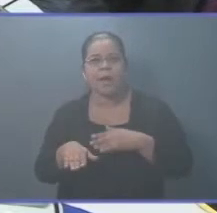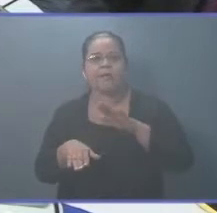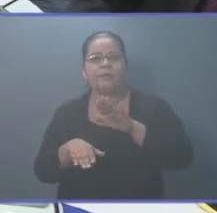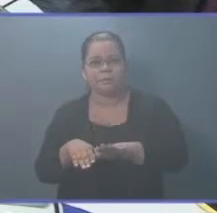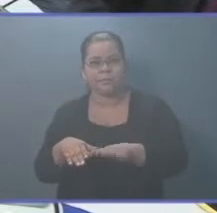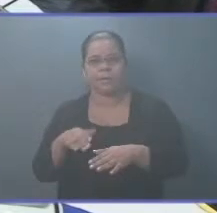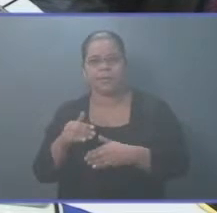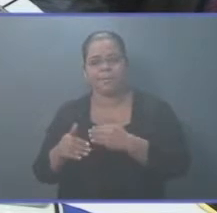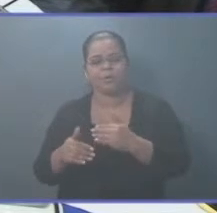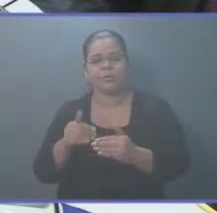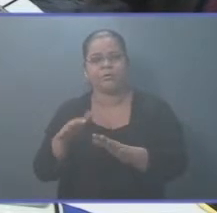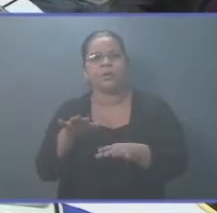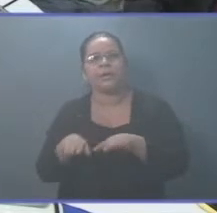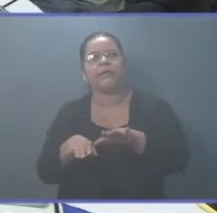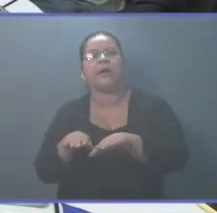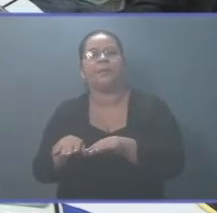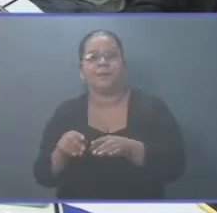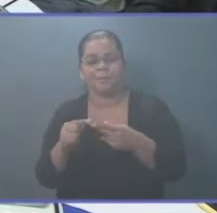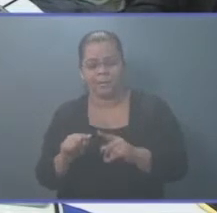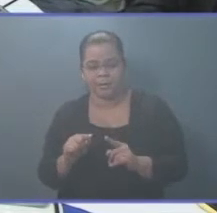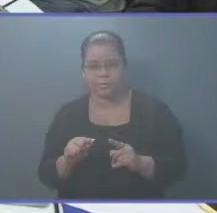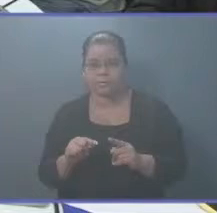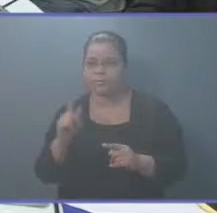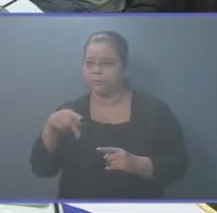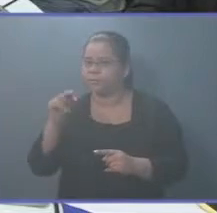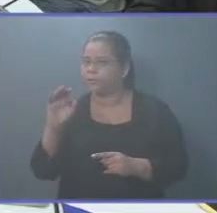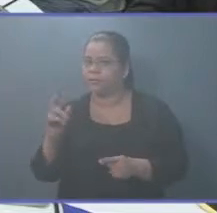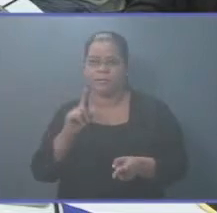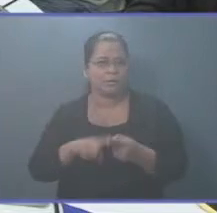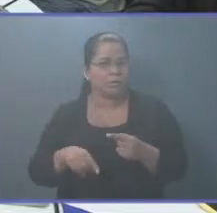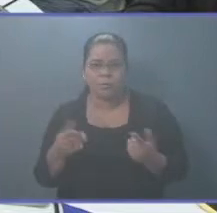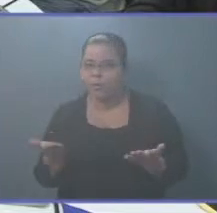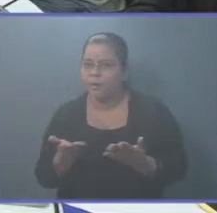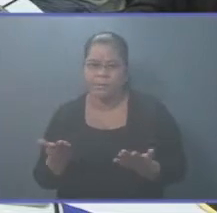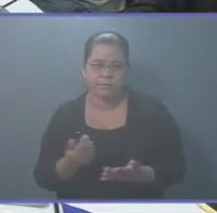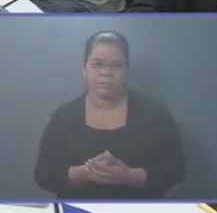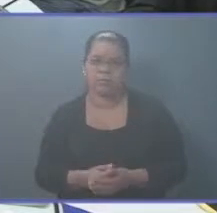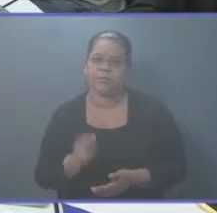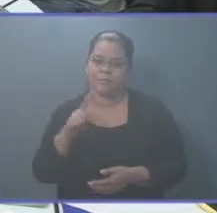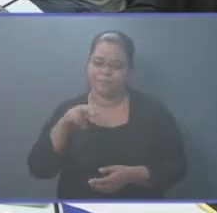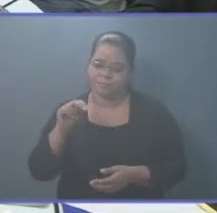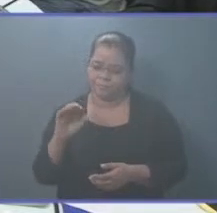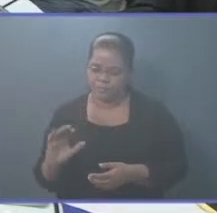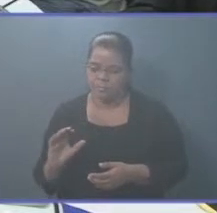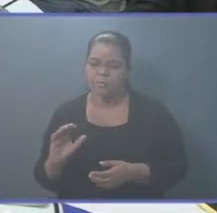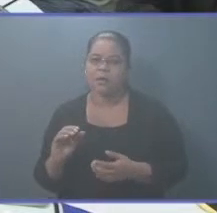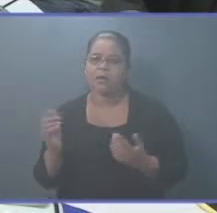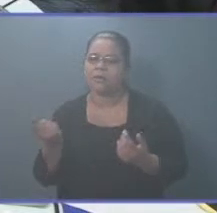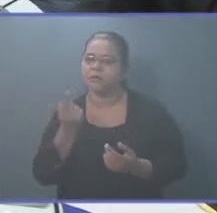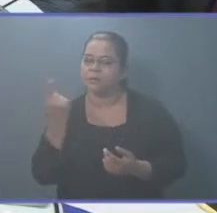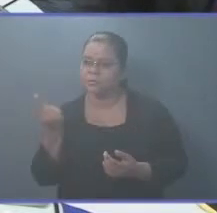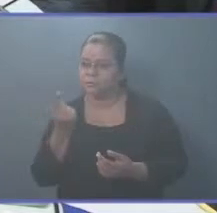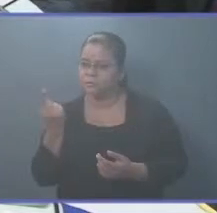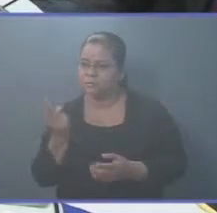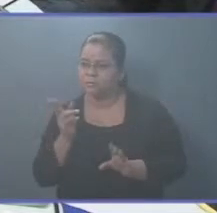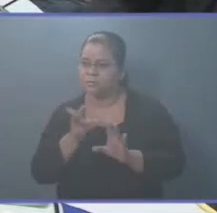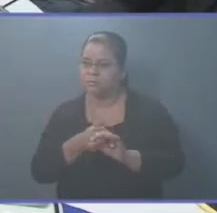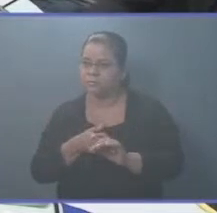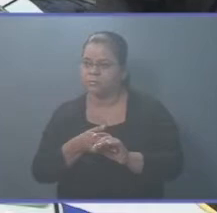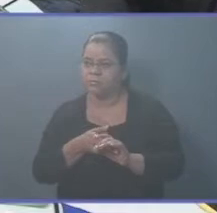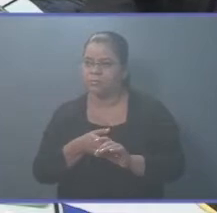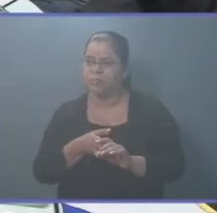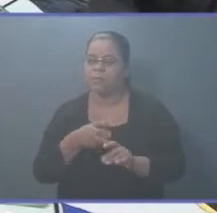durante el proceso. Pero la policía no lo puede hacer. A la policía lo estamos metiendo en